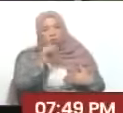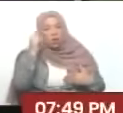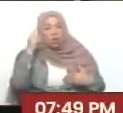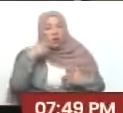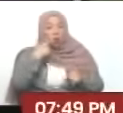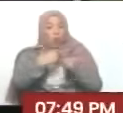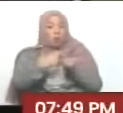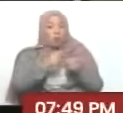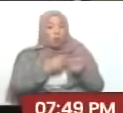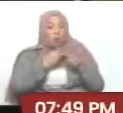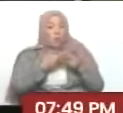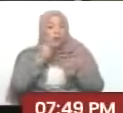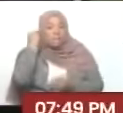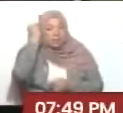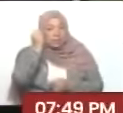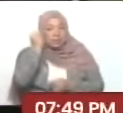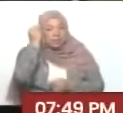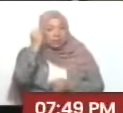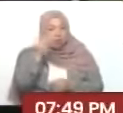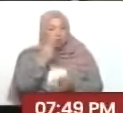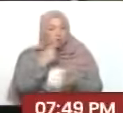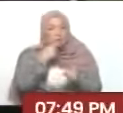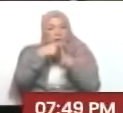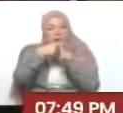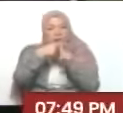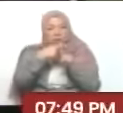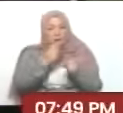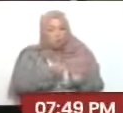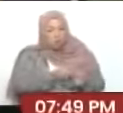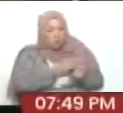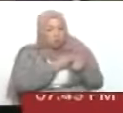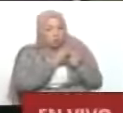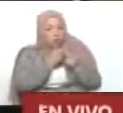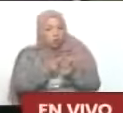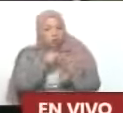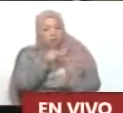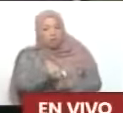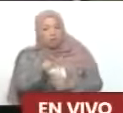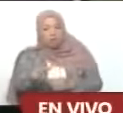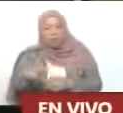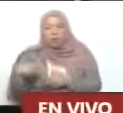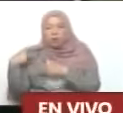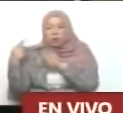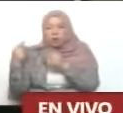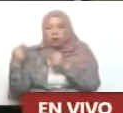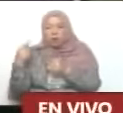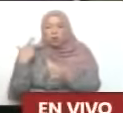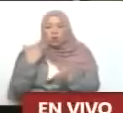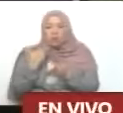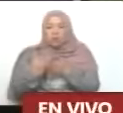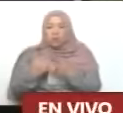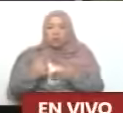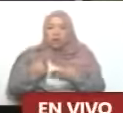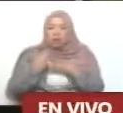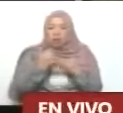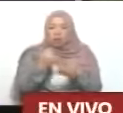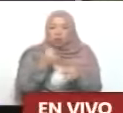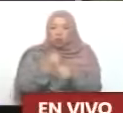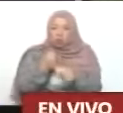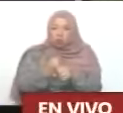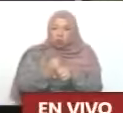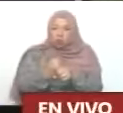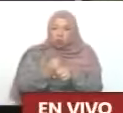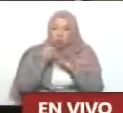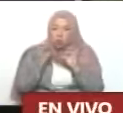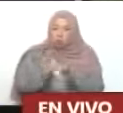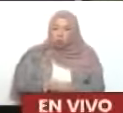voluntad. Es decir, inyectar esperanza de que todo el esfuerzo sirve para algo y de que